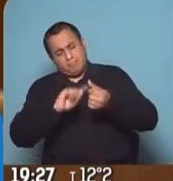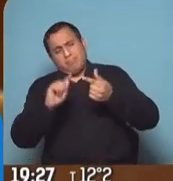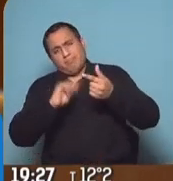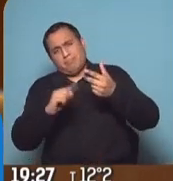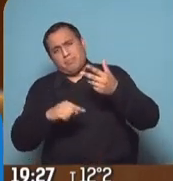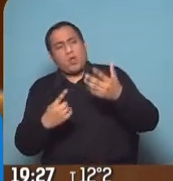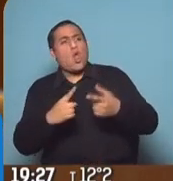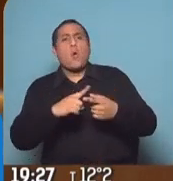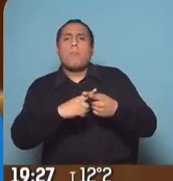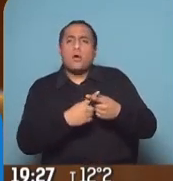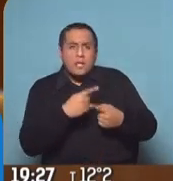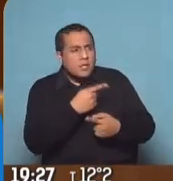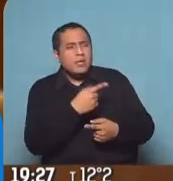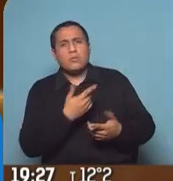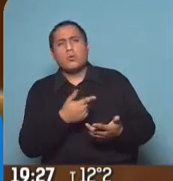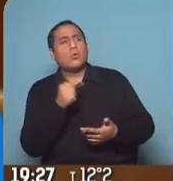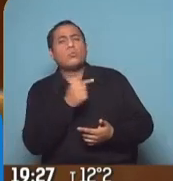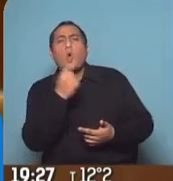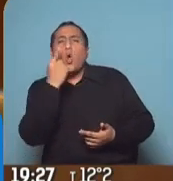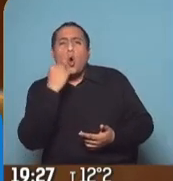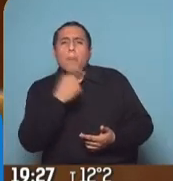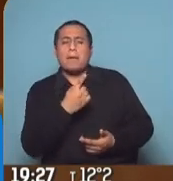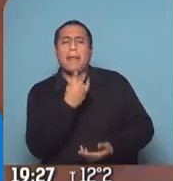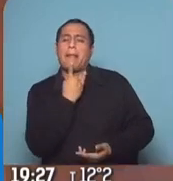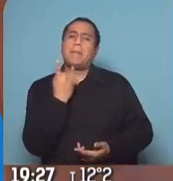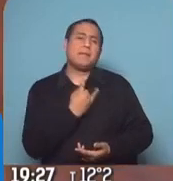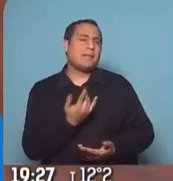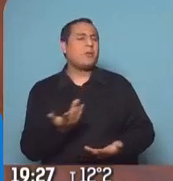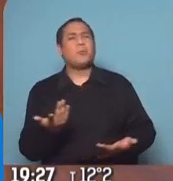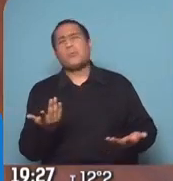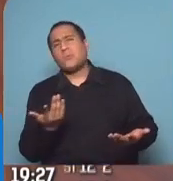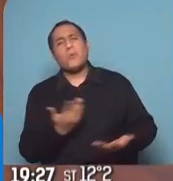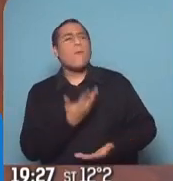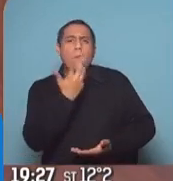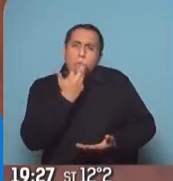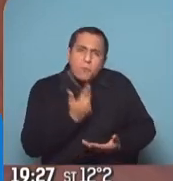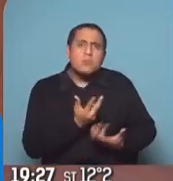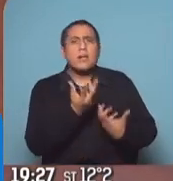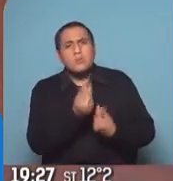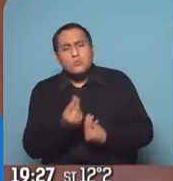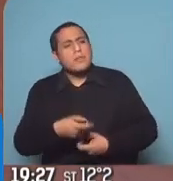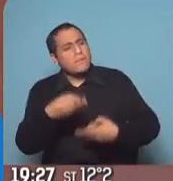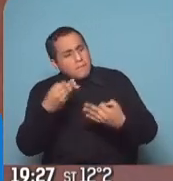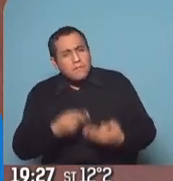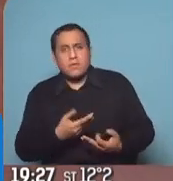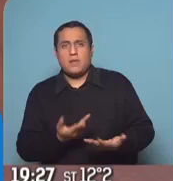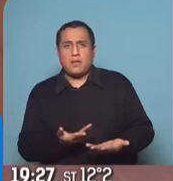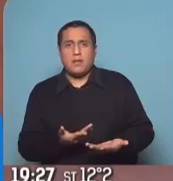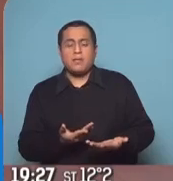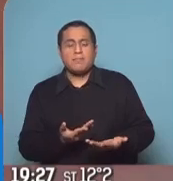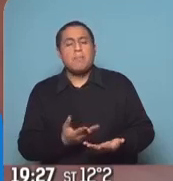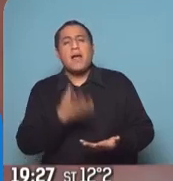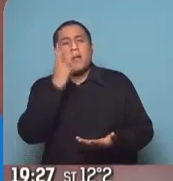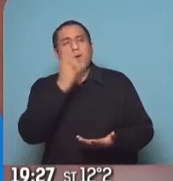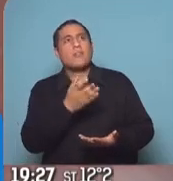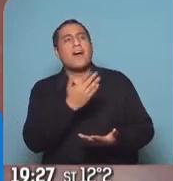como político, un hombre honesto, probo. Y me acuerdo cuando se trató la